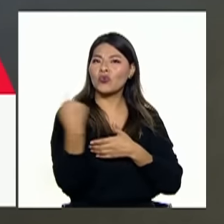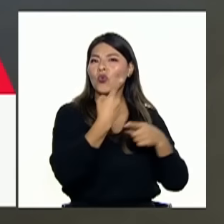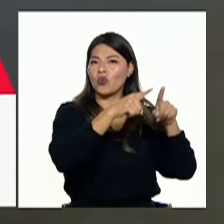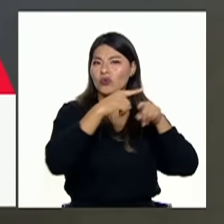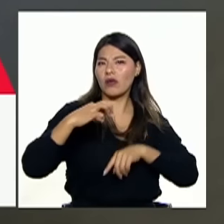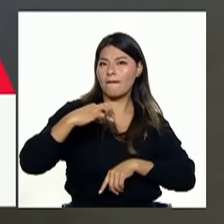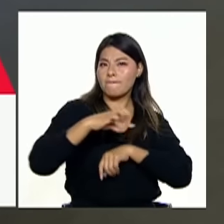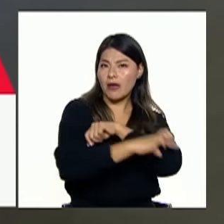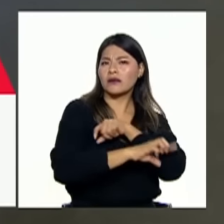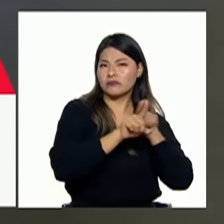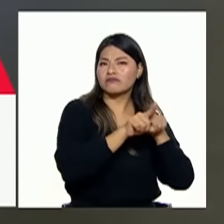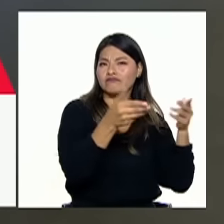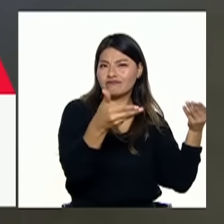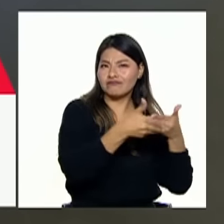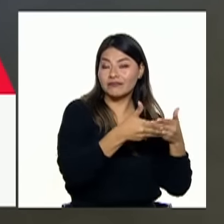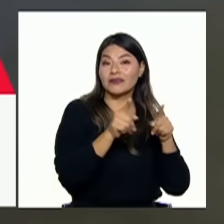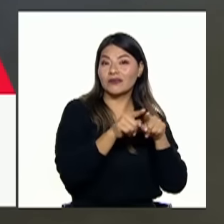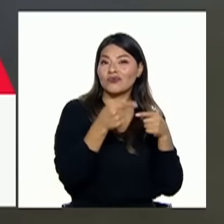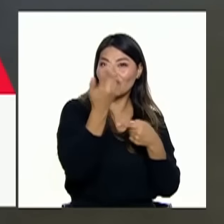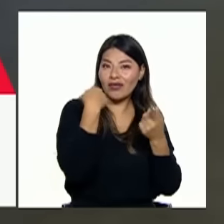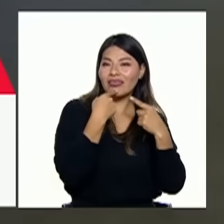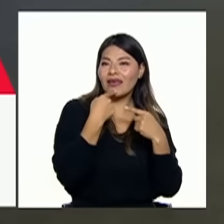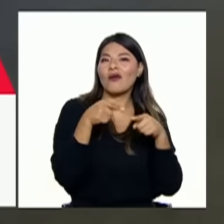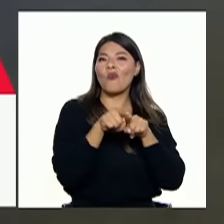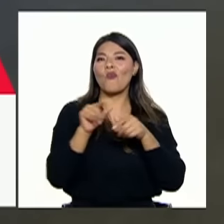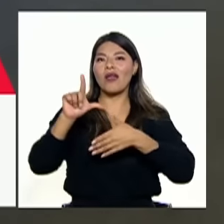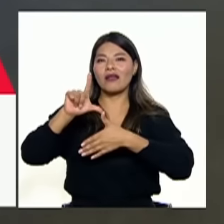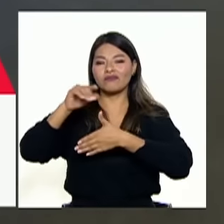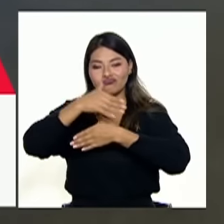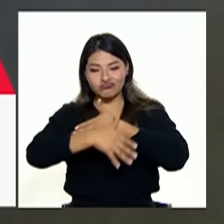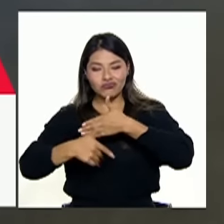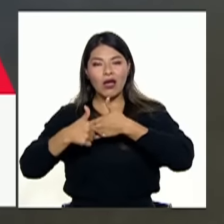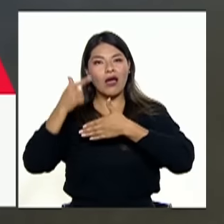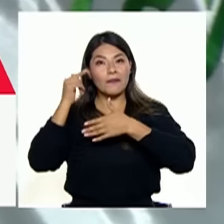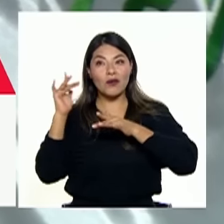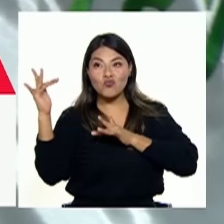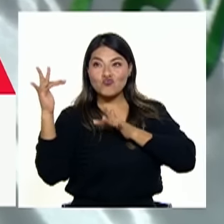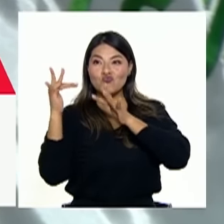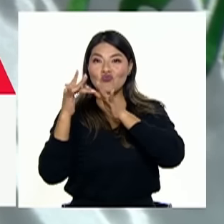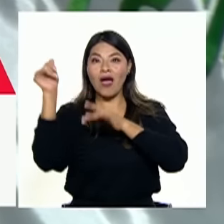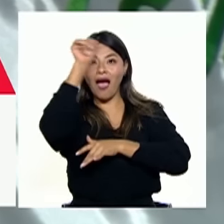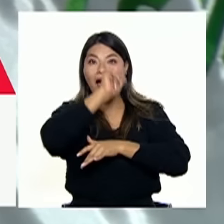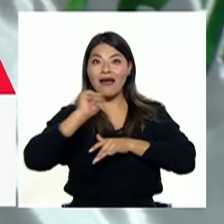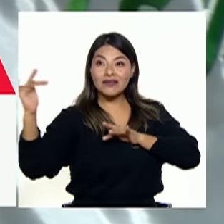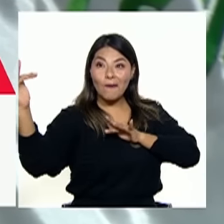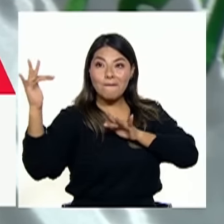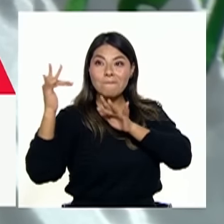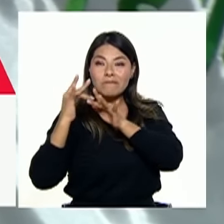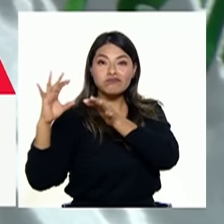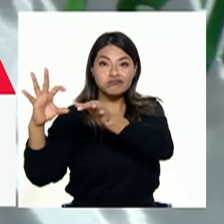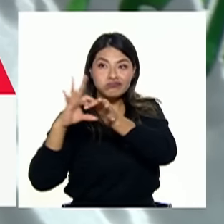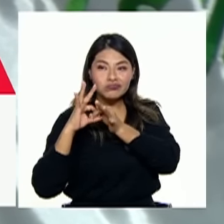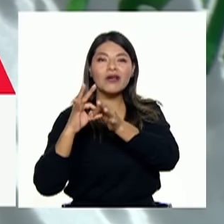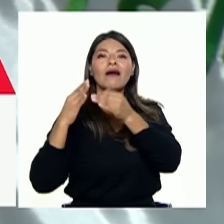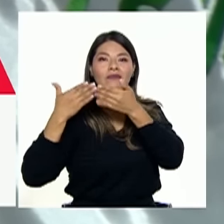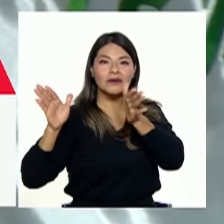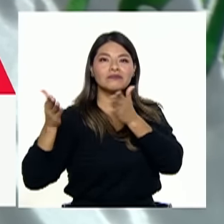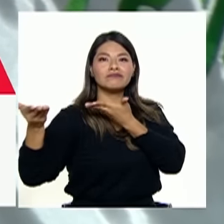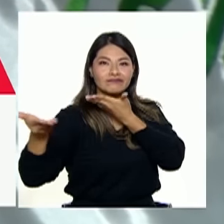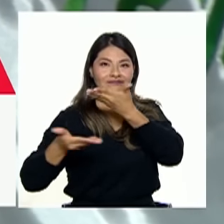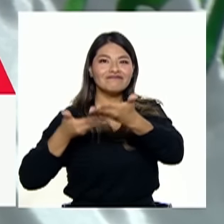anteriormente nos convertirá en la puerta de entrada a Sudamérica para el comercio con el Asia. Por otro lado, y